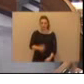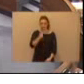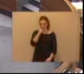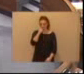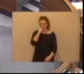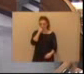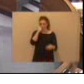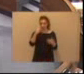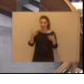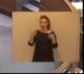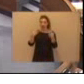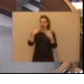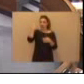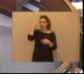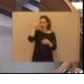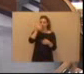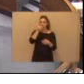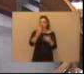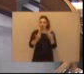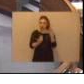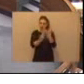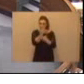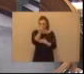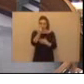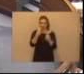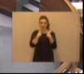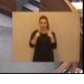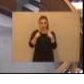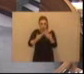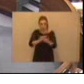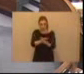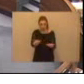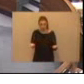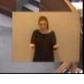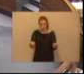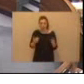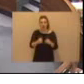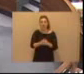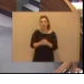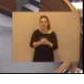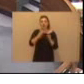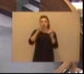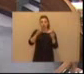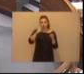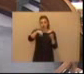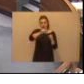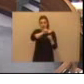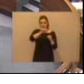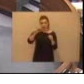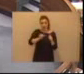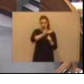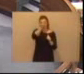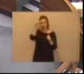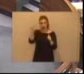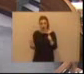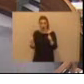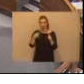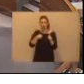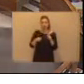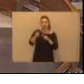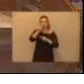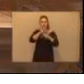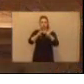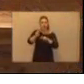Gracias, presidente. Muy buenos días, señorías. A lo largo de esta semana yo estuve realizando la búsqueda de las distintas